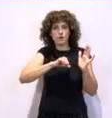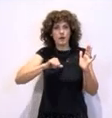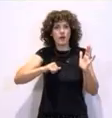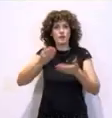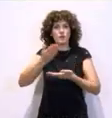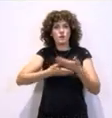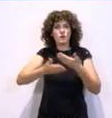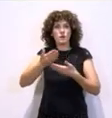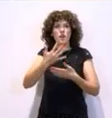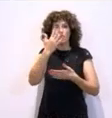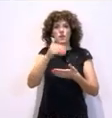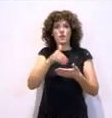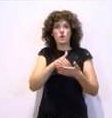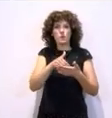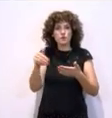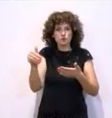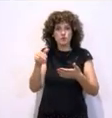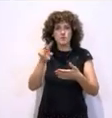asciende a